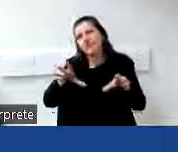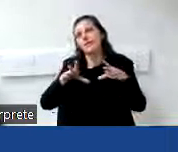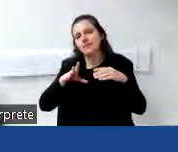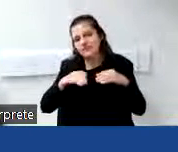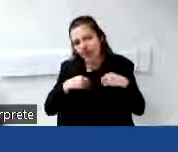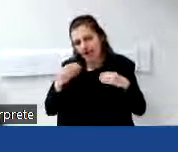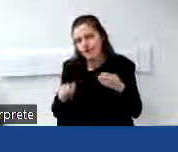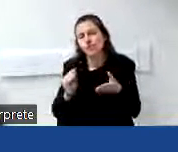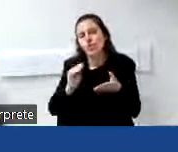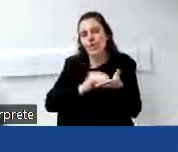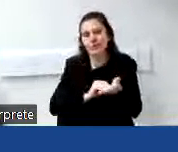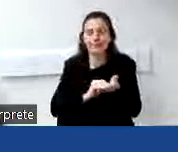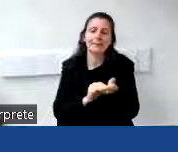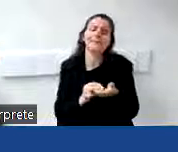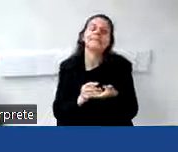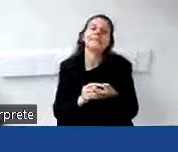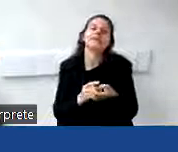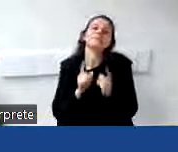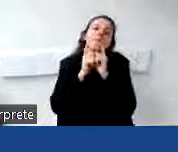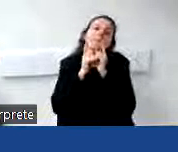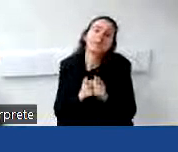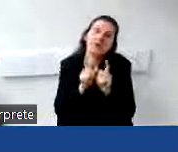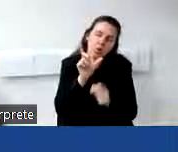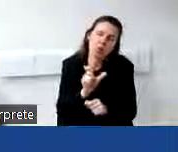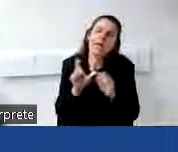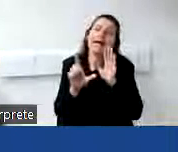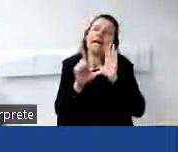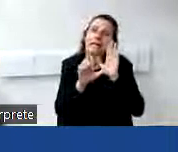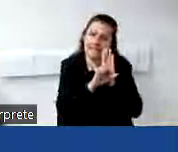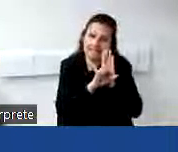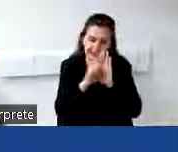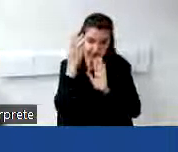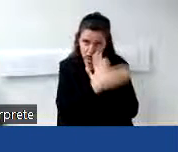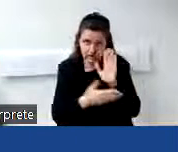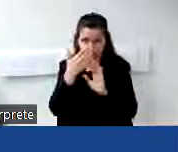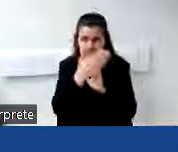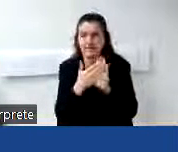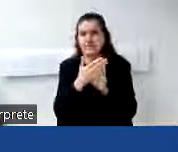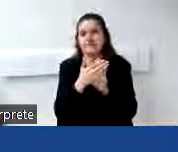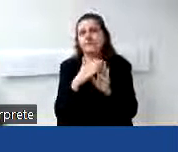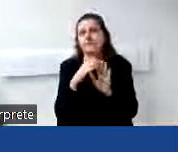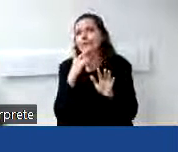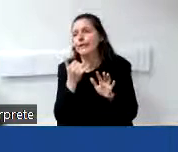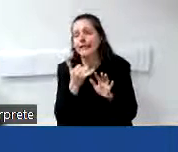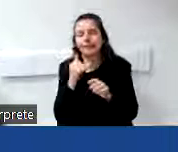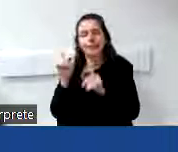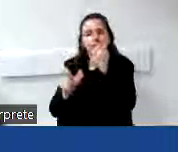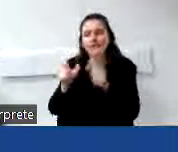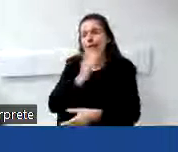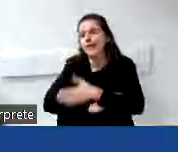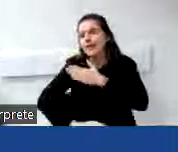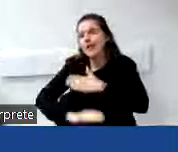que aparecen. Por supuesto que tenemos leyes a nivel nacional que nos hablan, bueno, de por ejemplo, de cómo las personas con discapacidad que